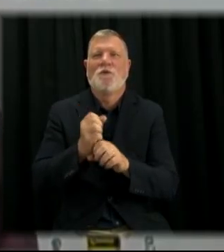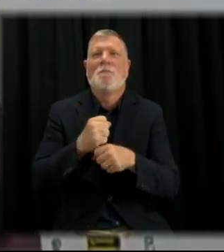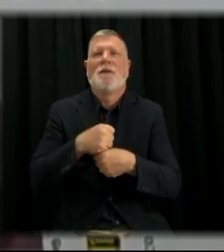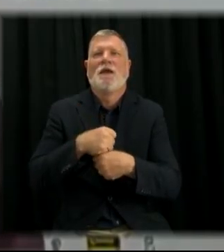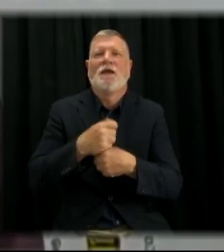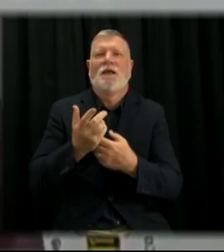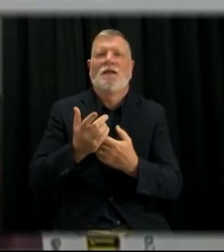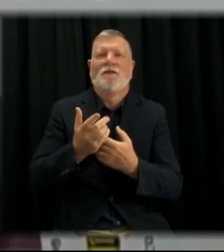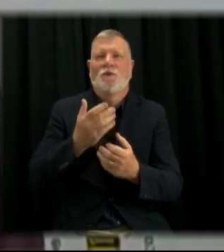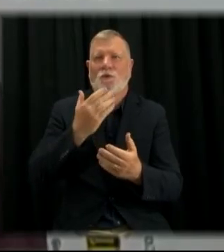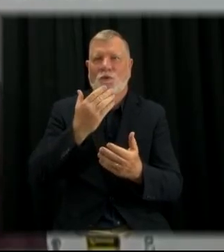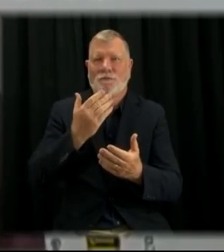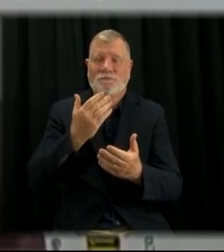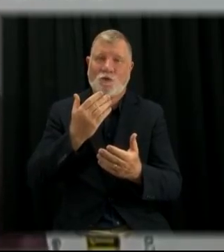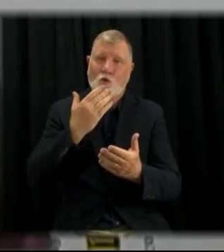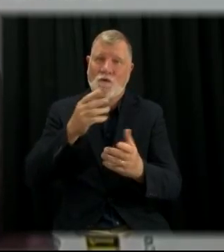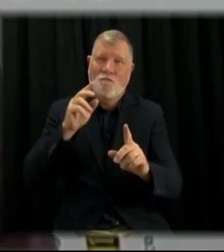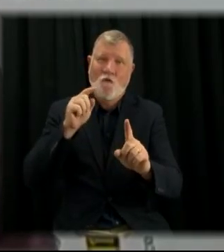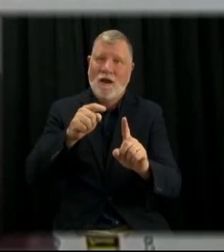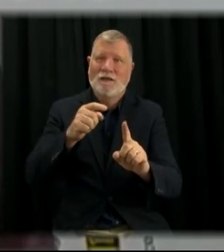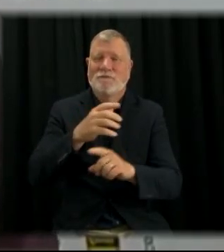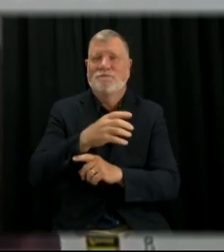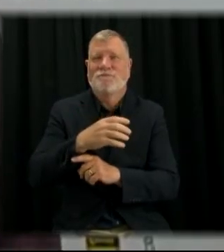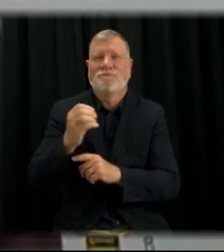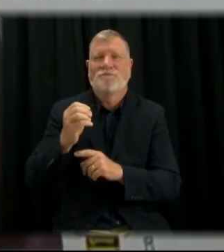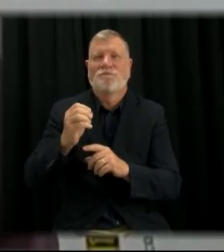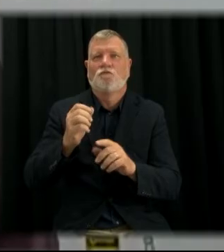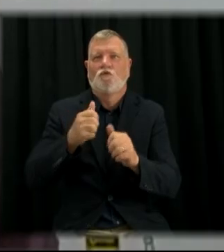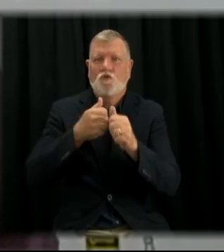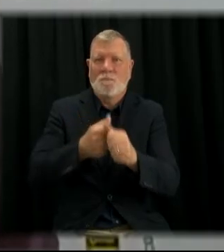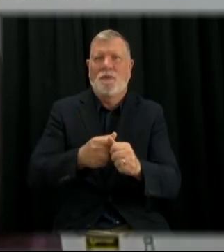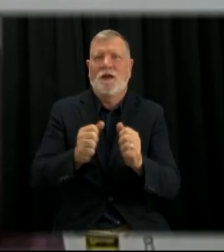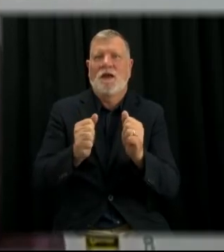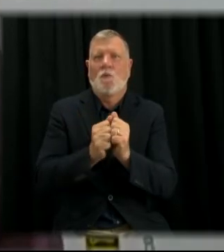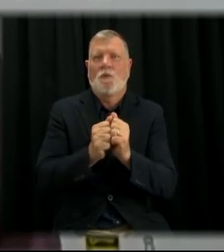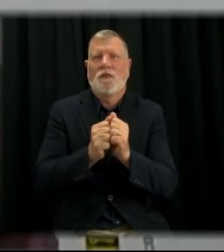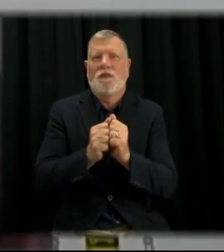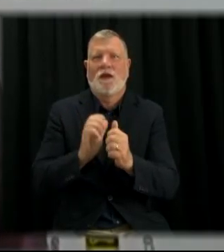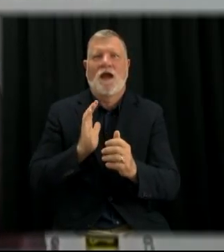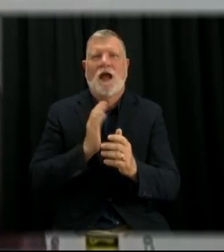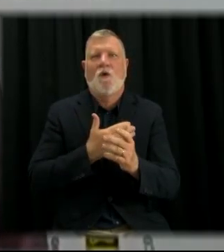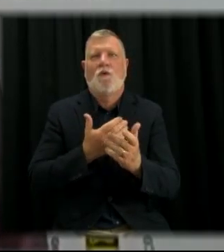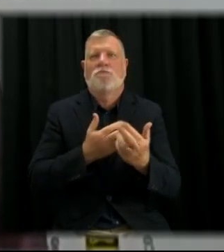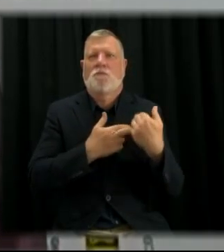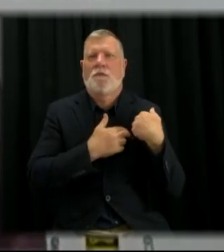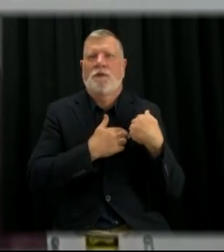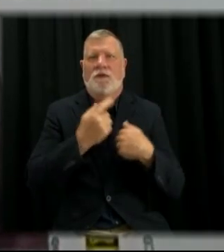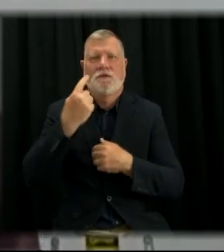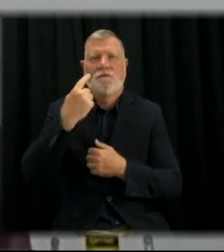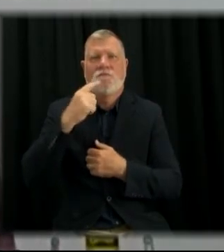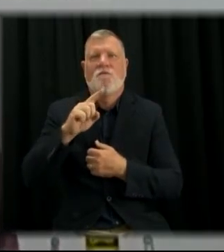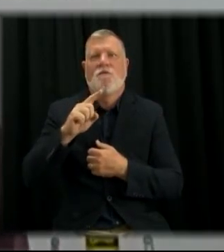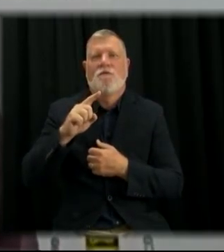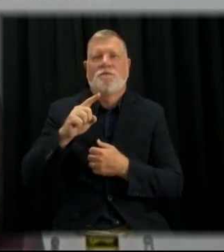para así poner un pronóstico necesario para cumplir con nuestras